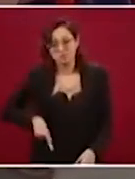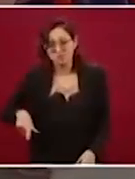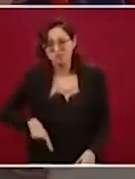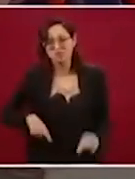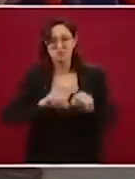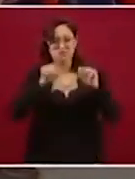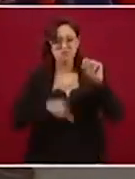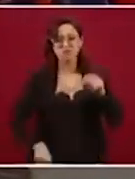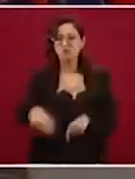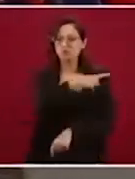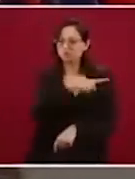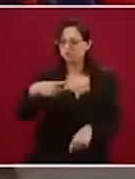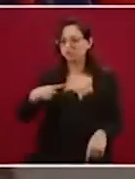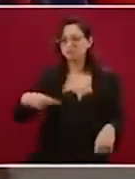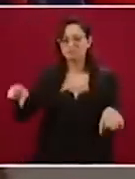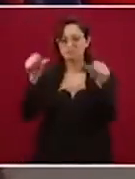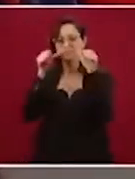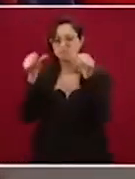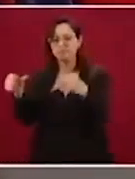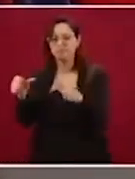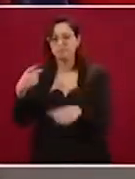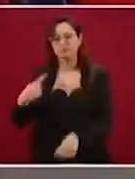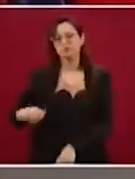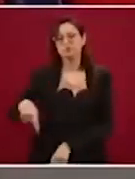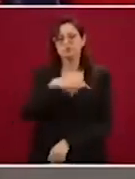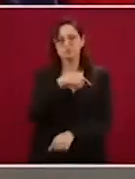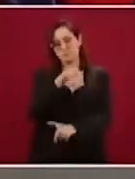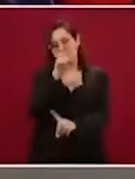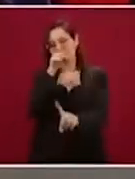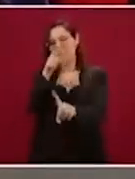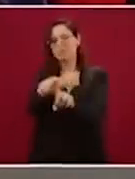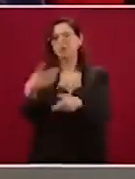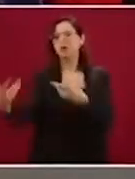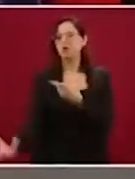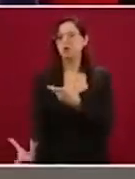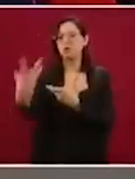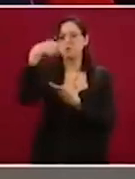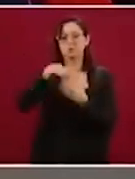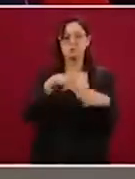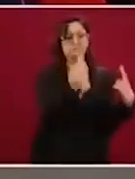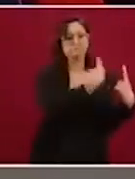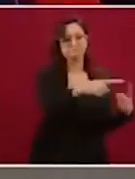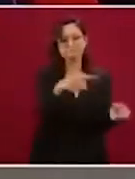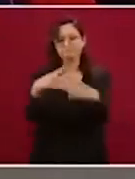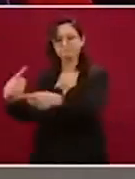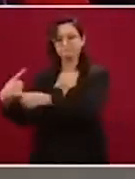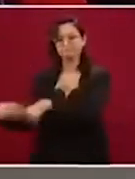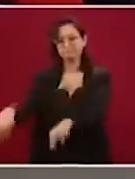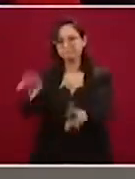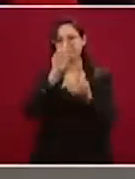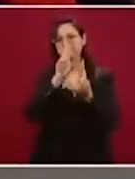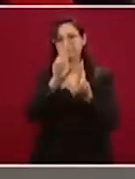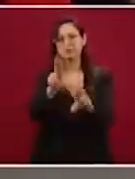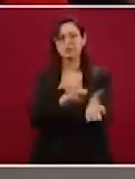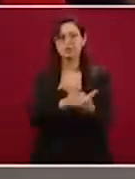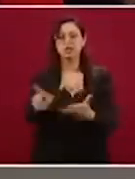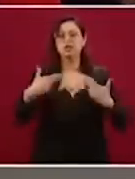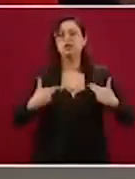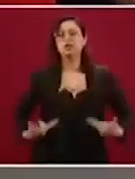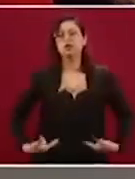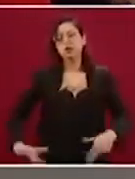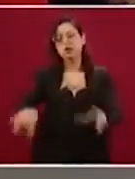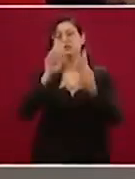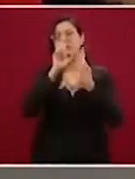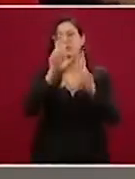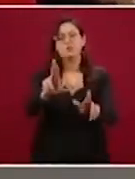es trabajar con una perspectiva de inclusión de respeto a la diversidad y a los derechos humanos y es siempre